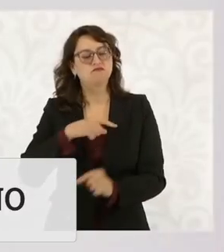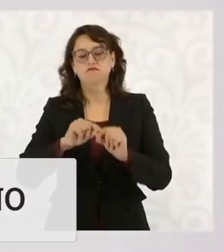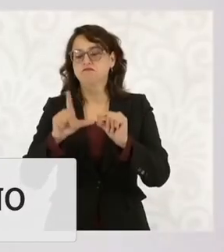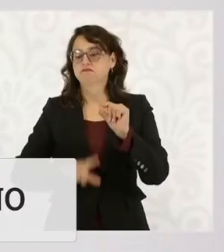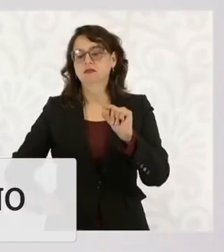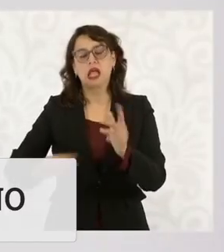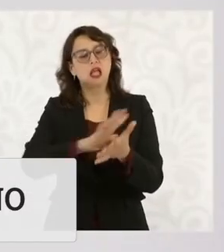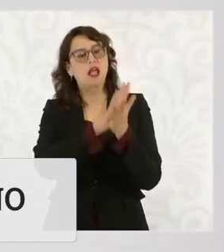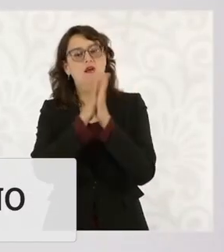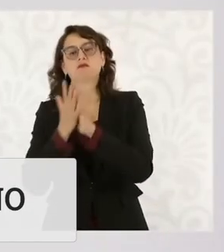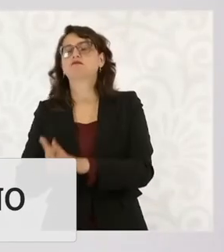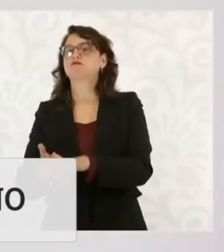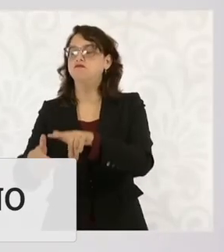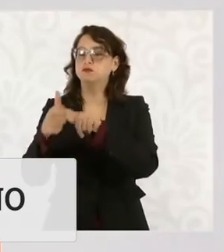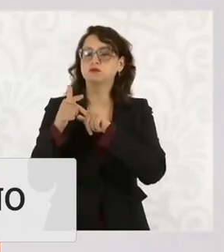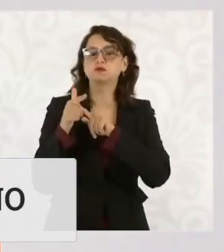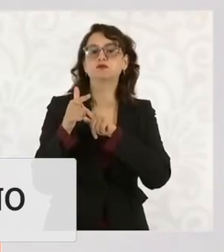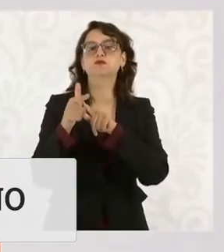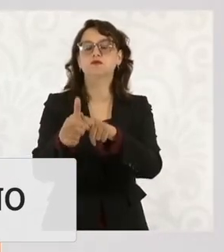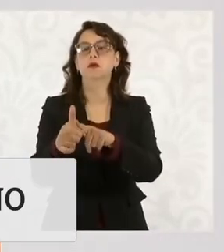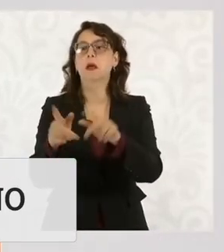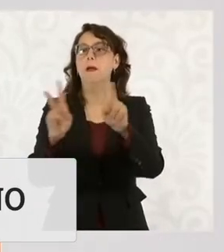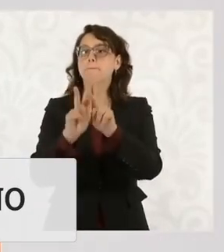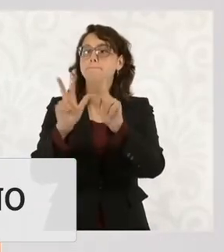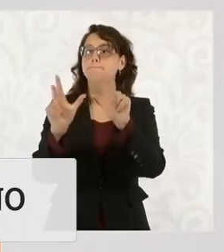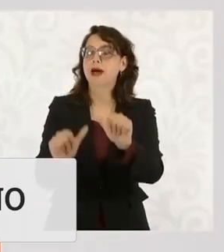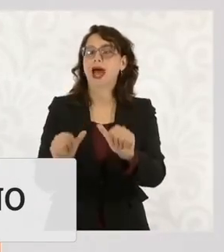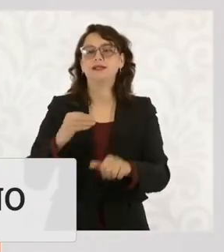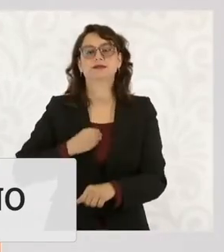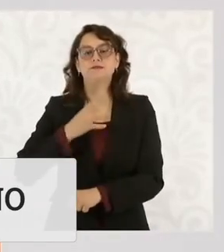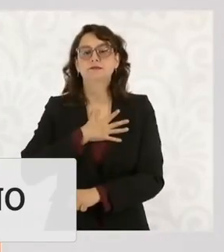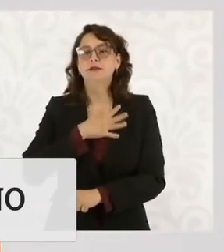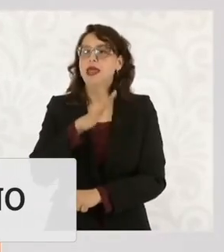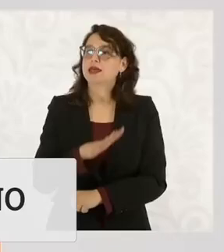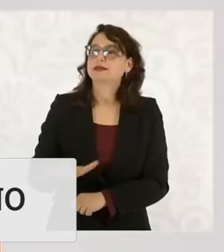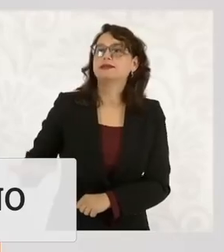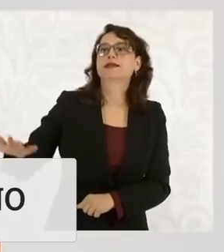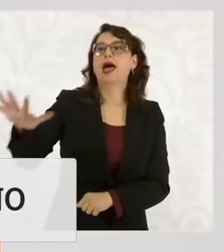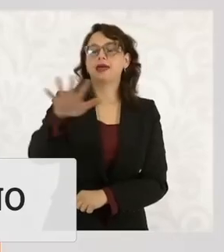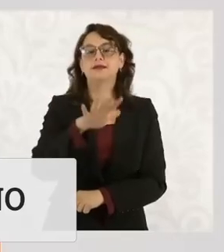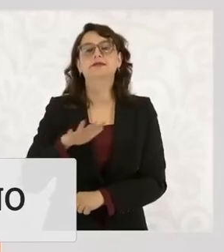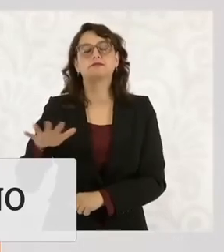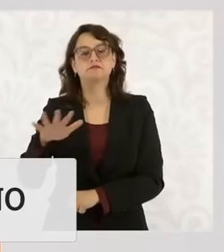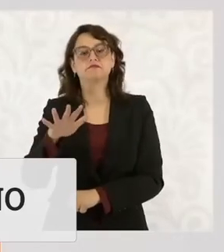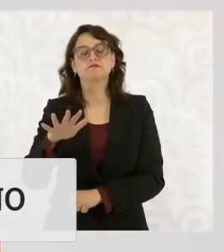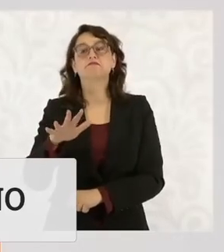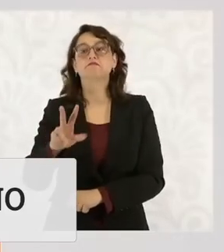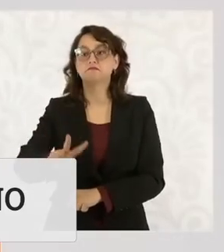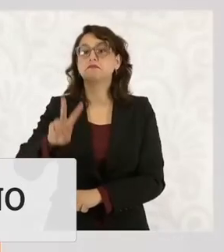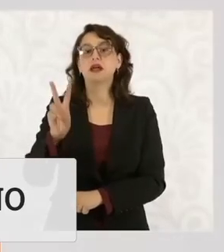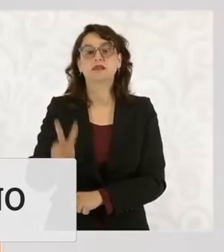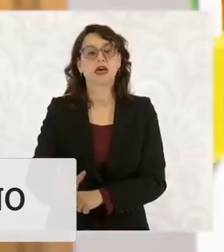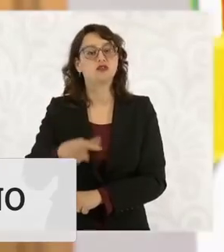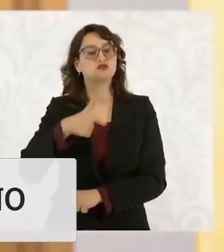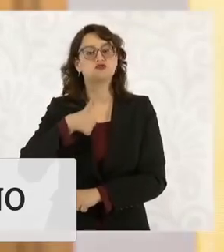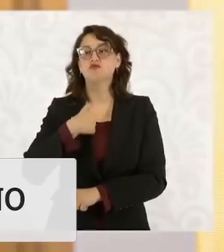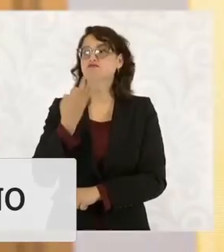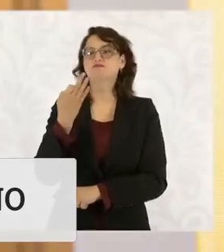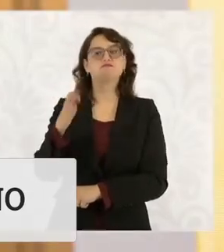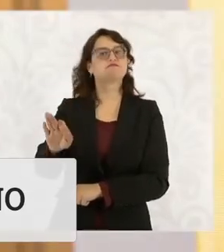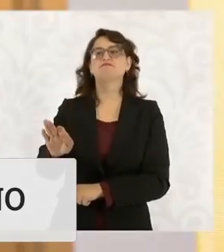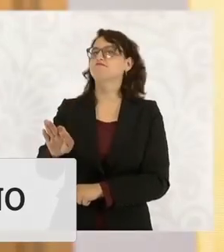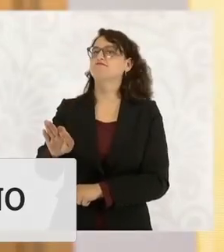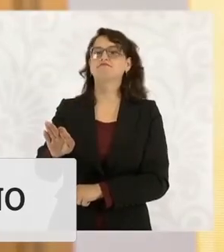nación por la paz y el bienestar del pueblo. Tengan la certeza que no voy a